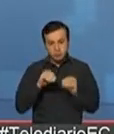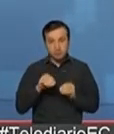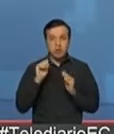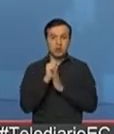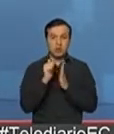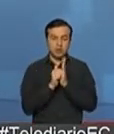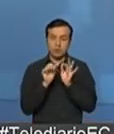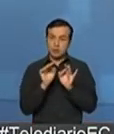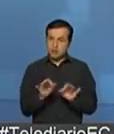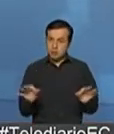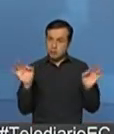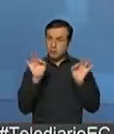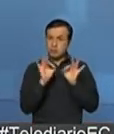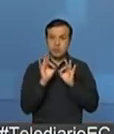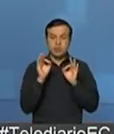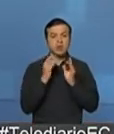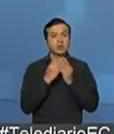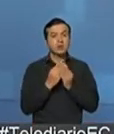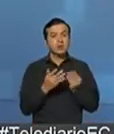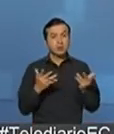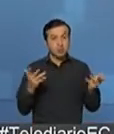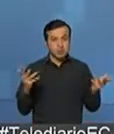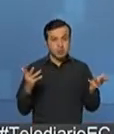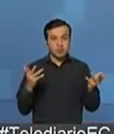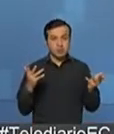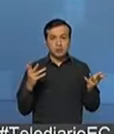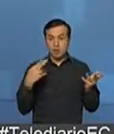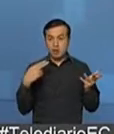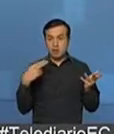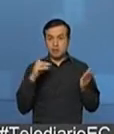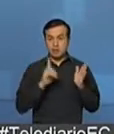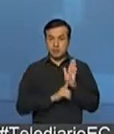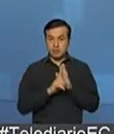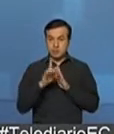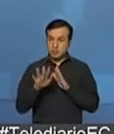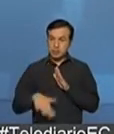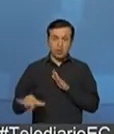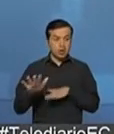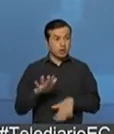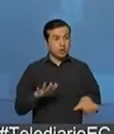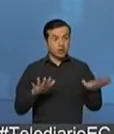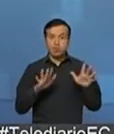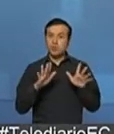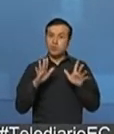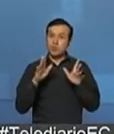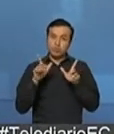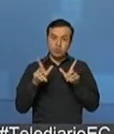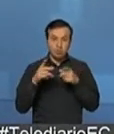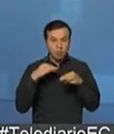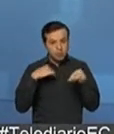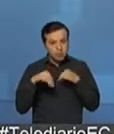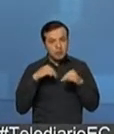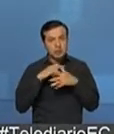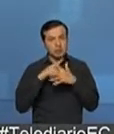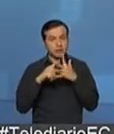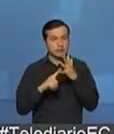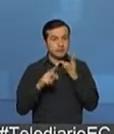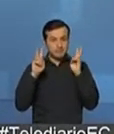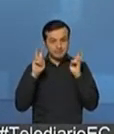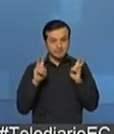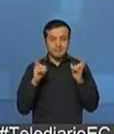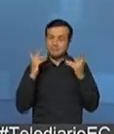agenda importantísima que habla acerca del hábitat, del desarrollo sostenible, de la habitabilidad, de la movilidad, entre otros temas.